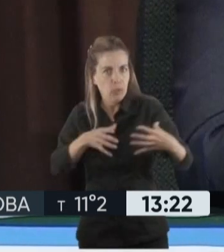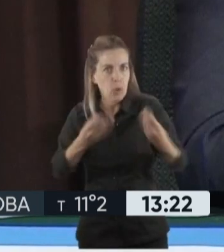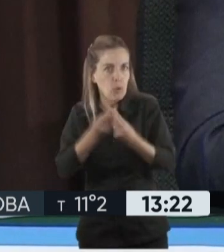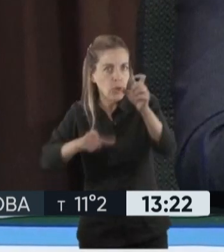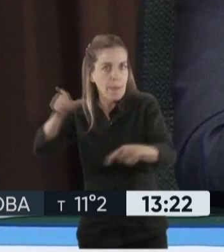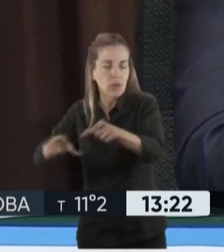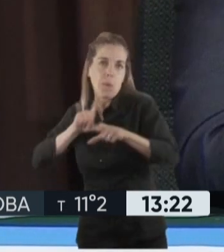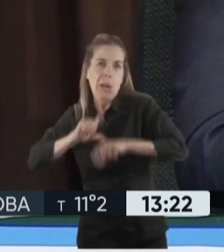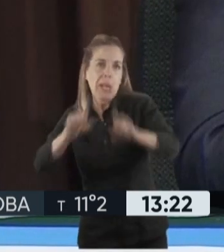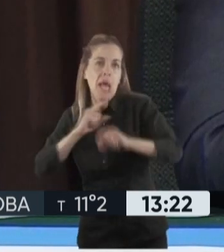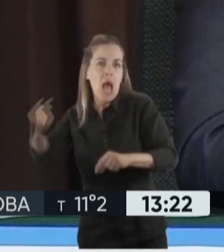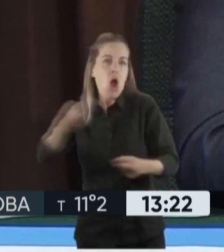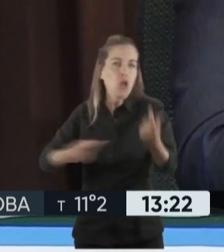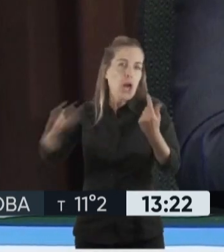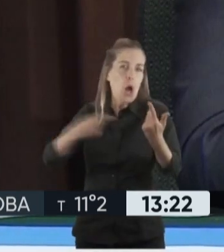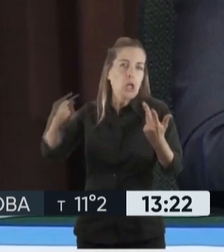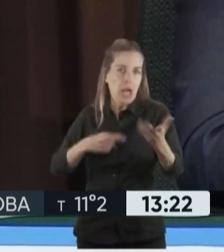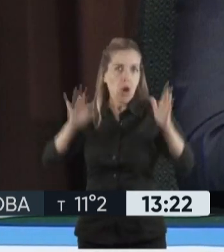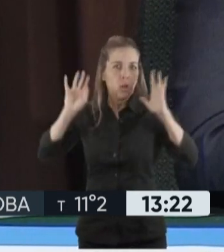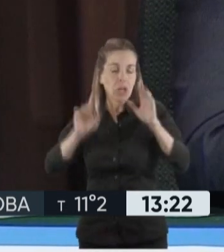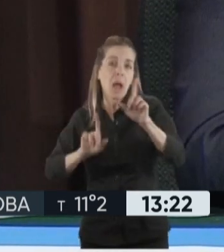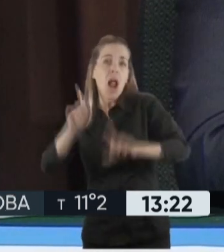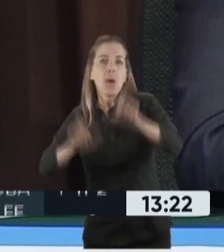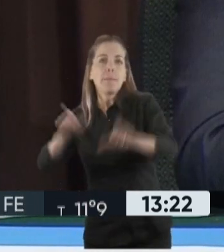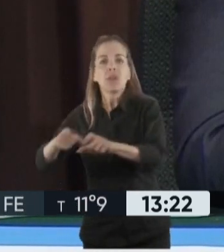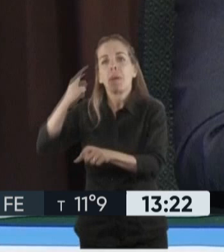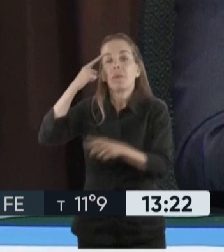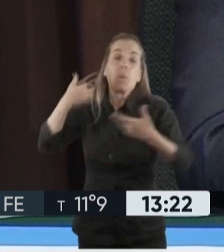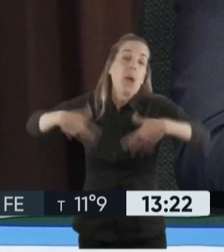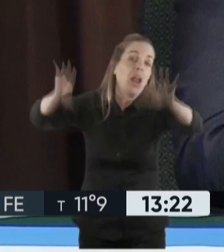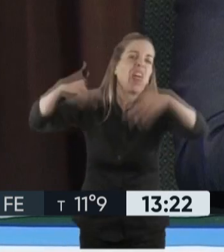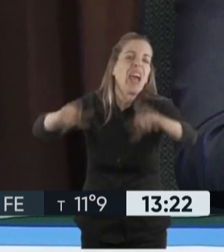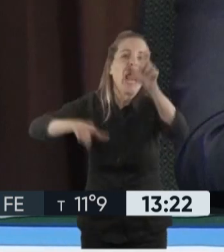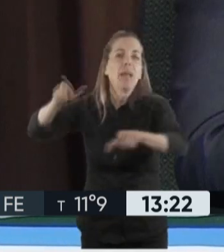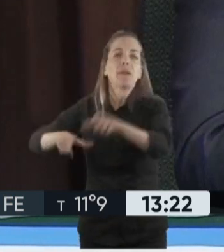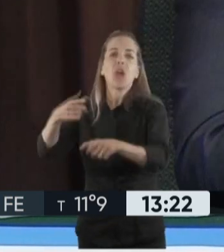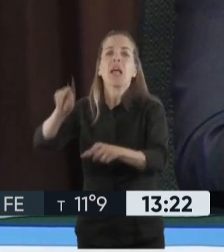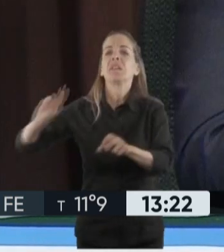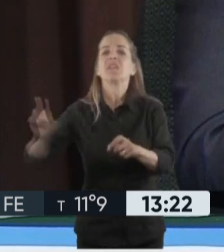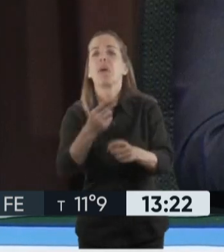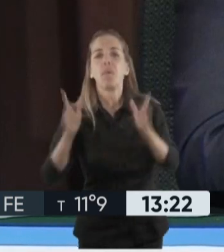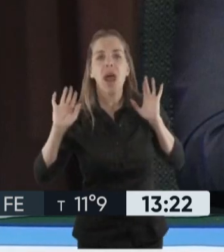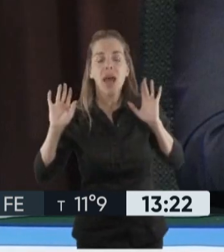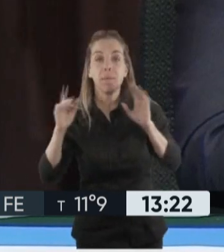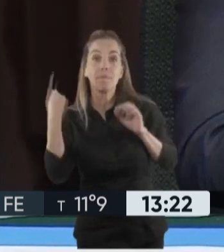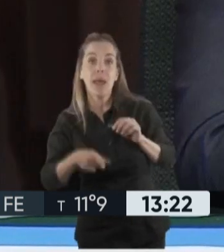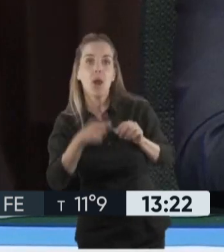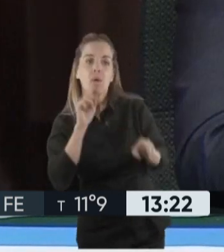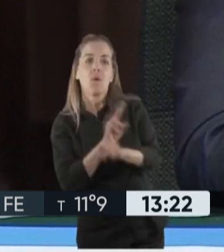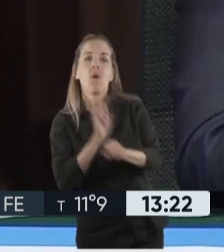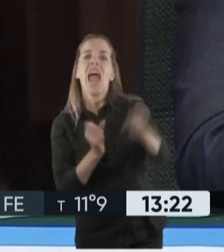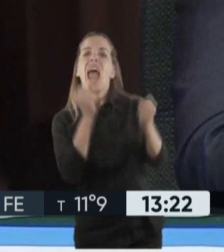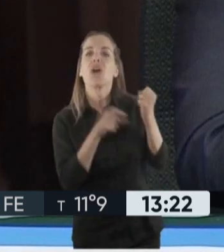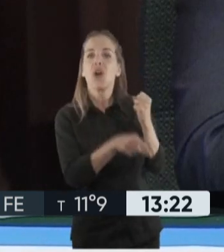criticaban. Algunos me decían, mira, que se mueran los que se tengan que mover a ir, igual se van a morir. Pero no pares la economía,